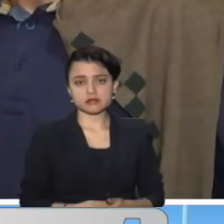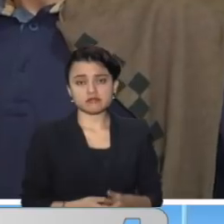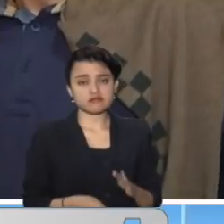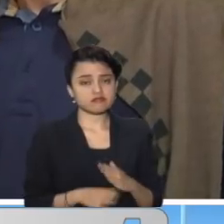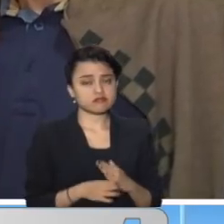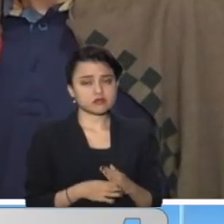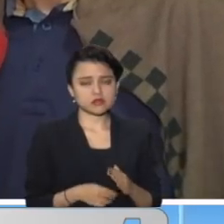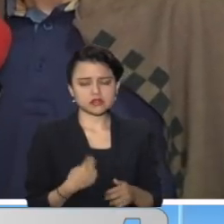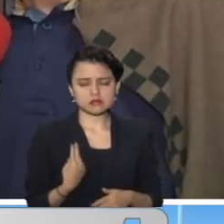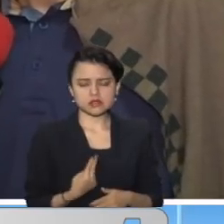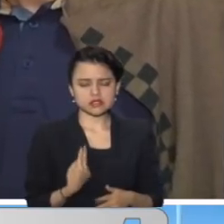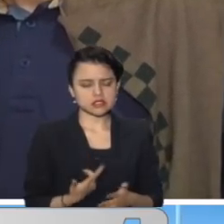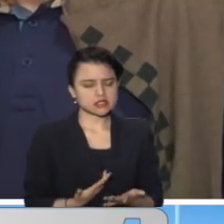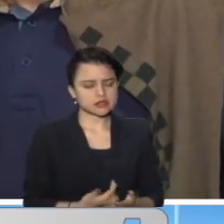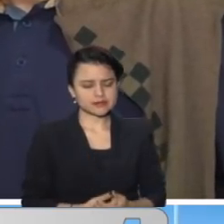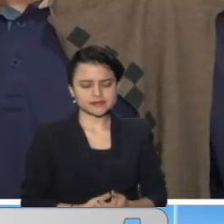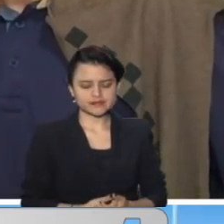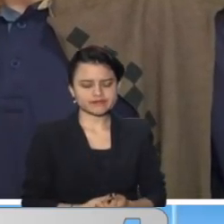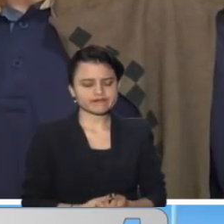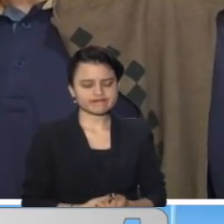continuos.